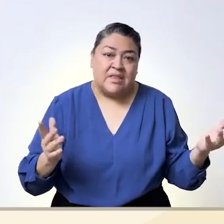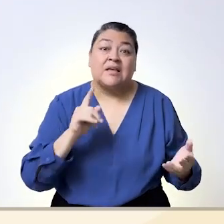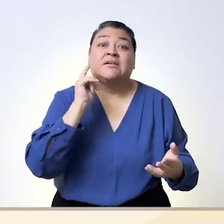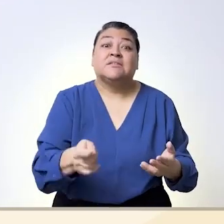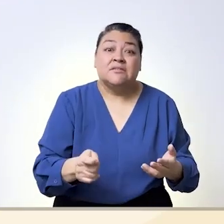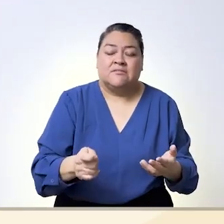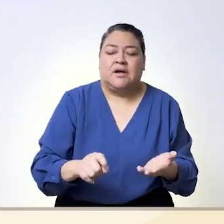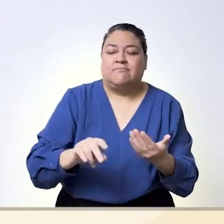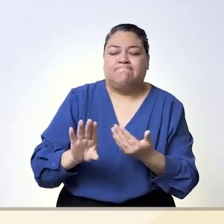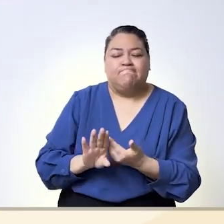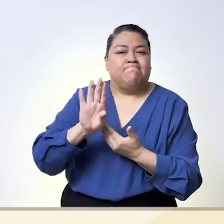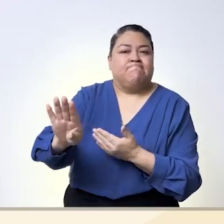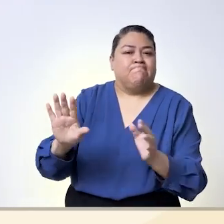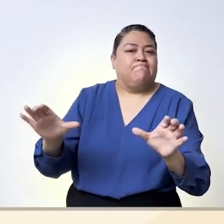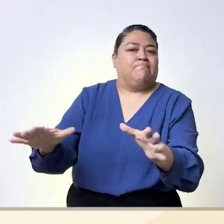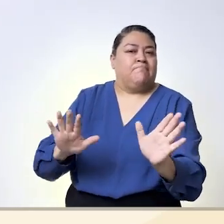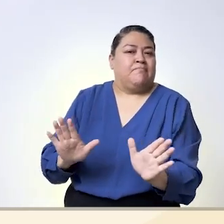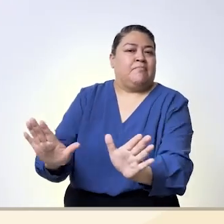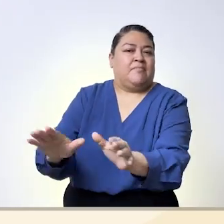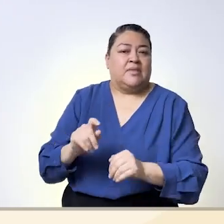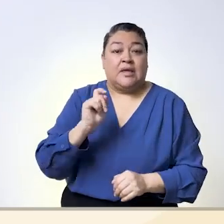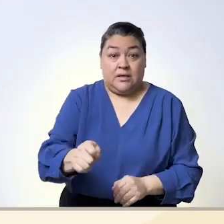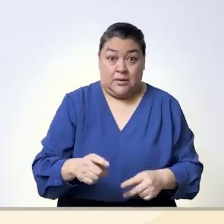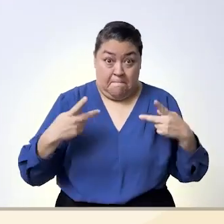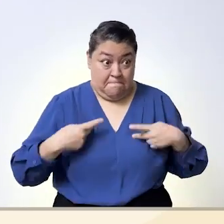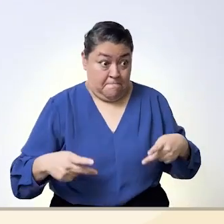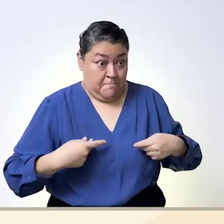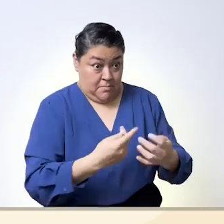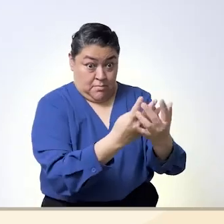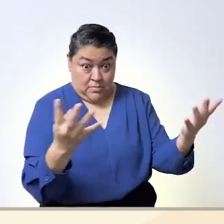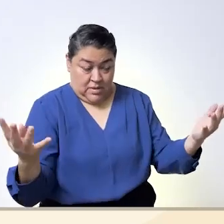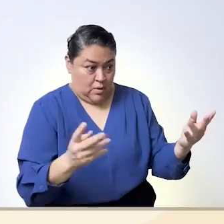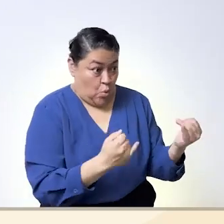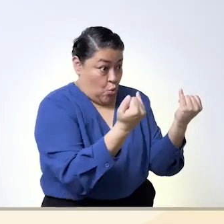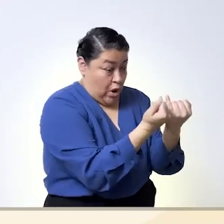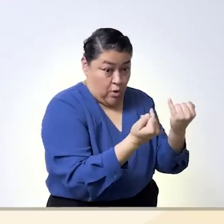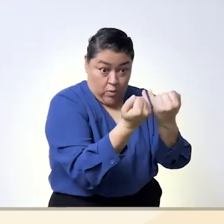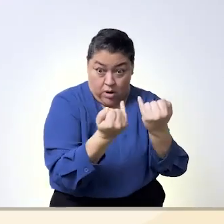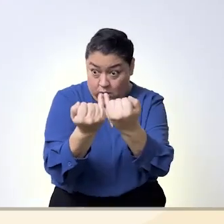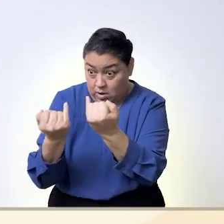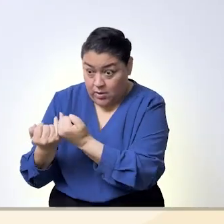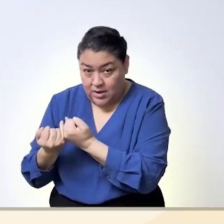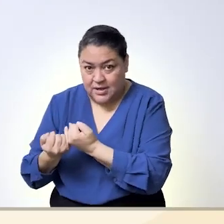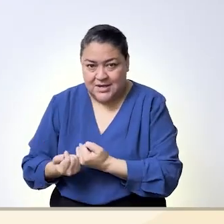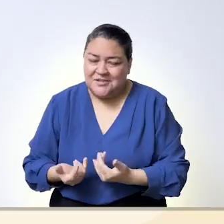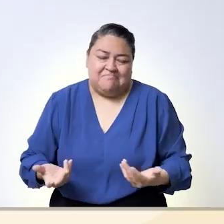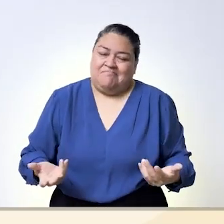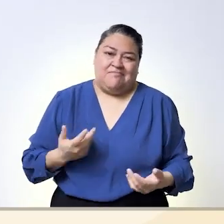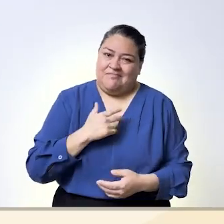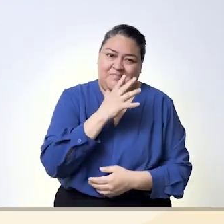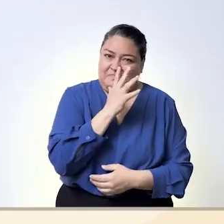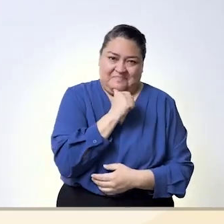inherentemente a eso exclusión. Porque nunca todas las personas van a caber en una etiqueta, nunca todas las personas van